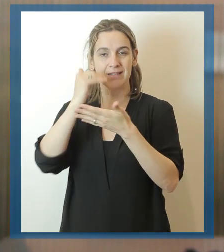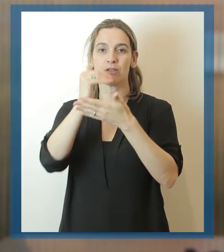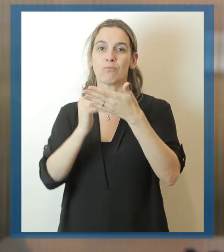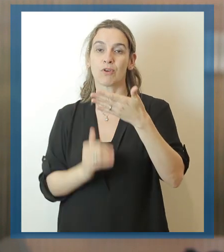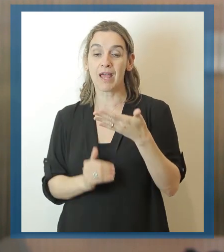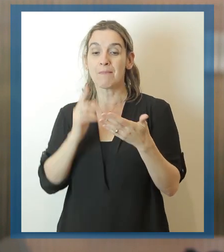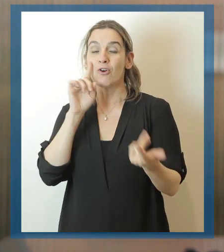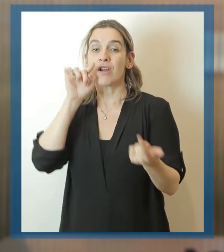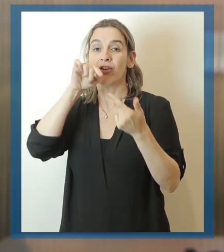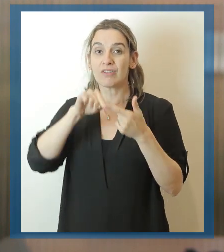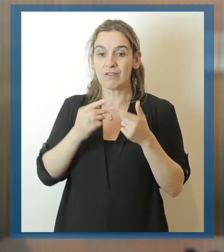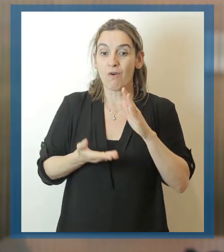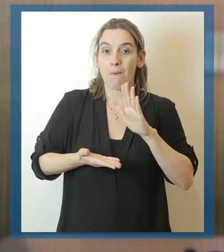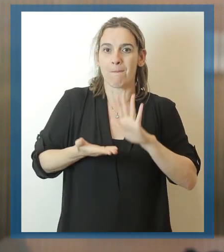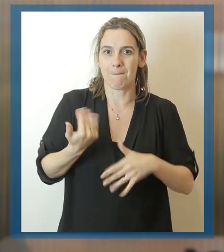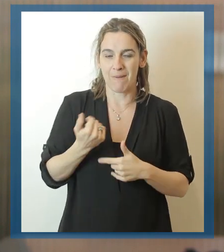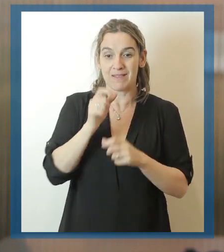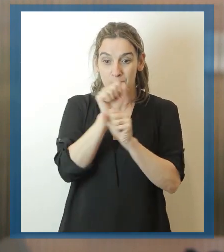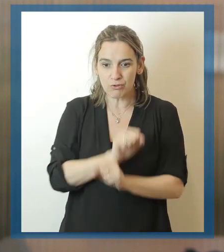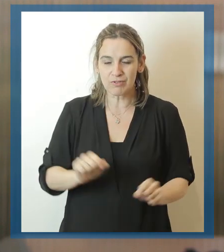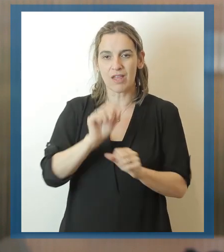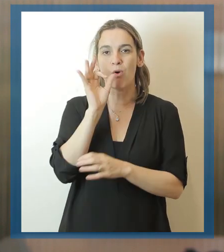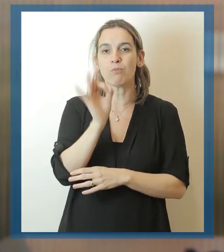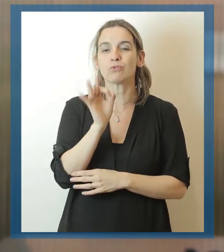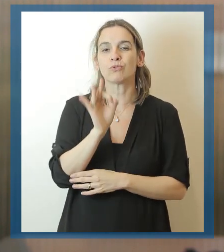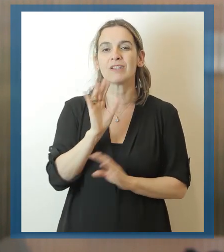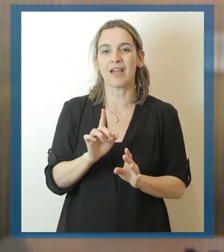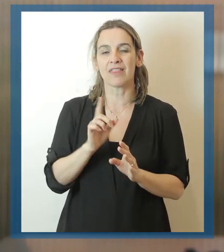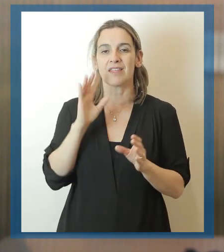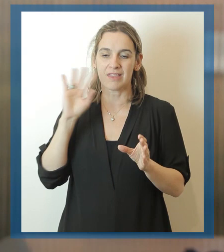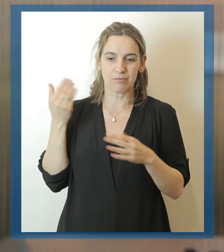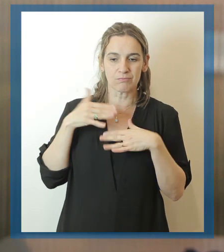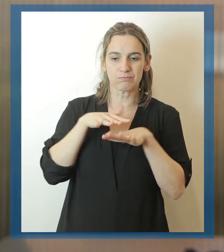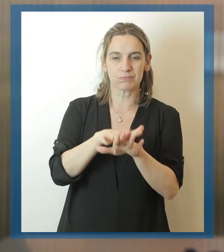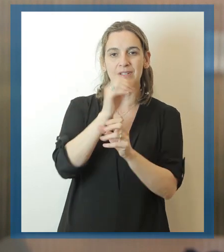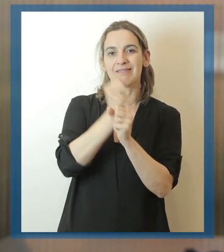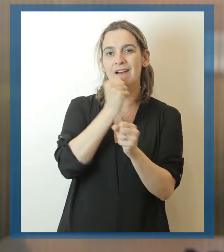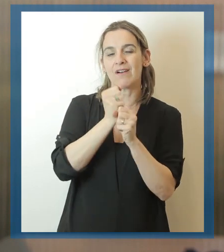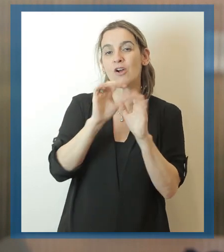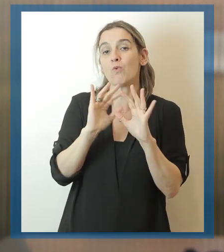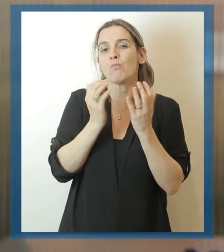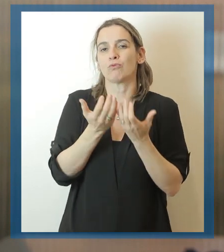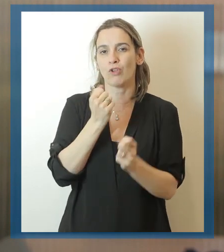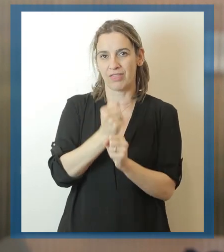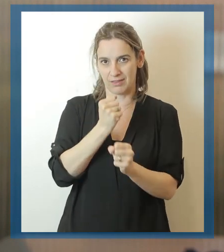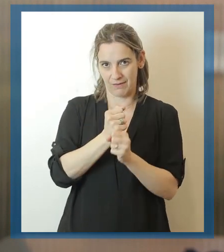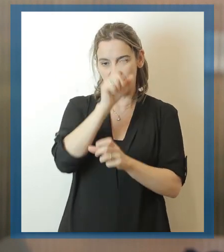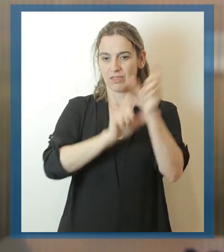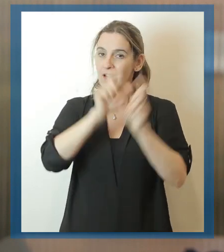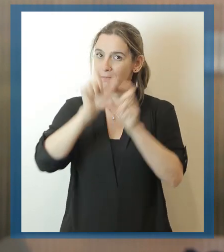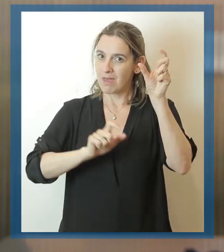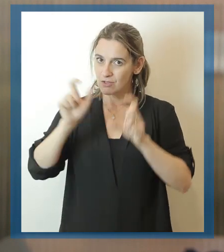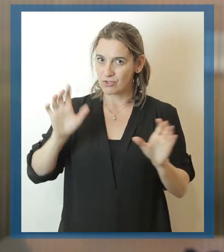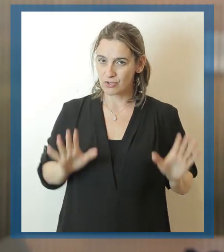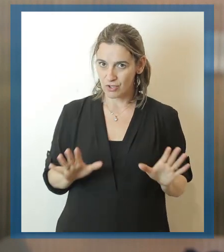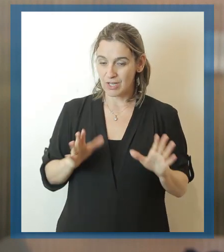de diseñar e implementar planes y programas que apuntan a fortalecer las posibilidades y oportunidades